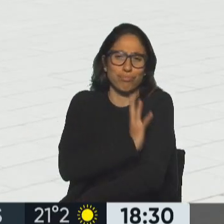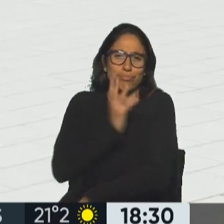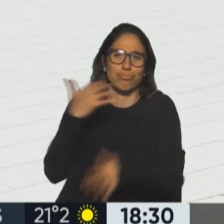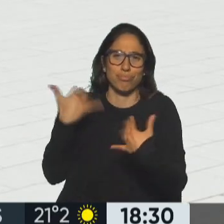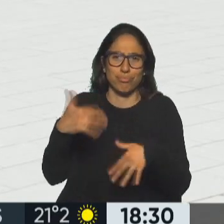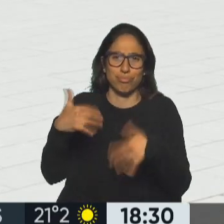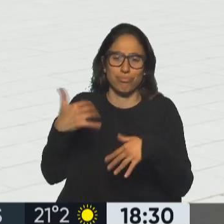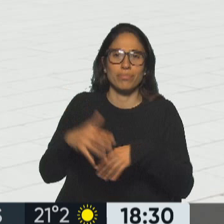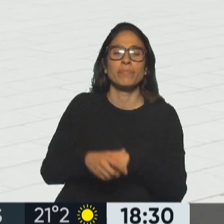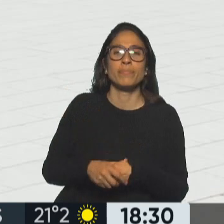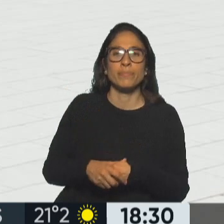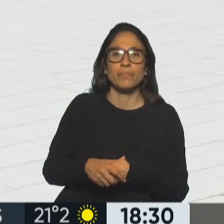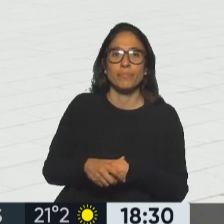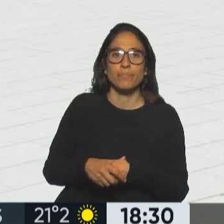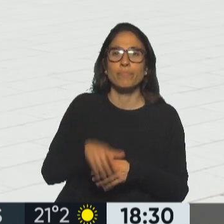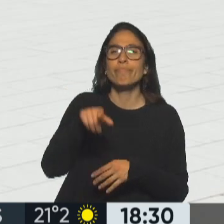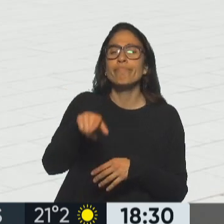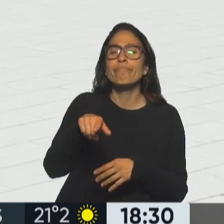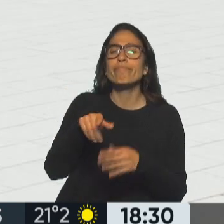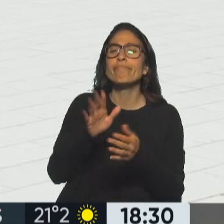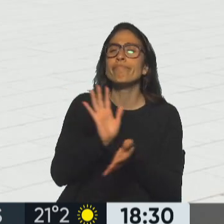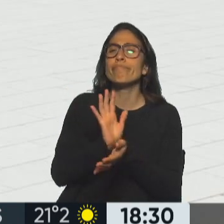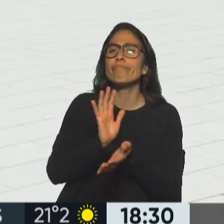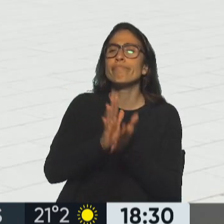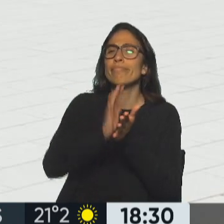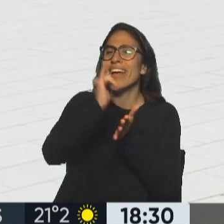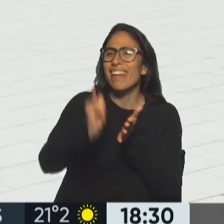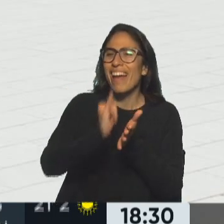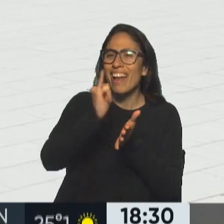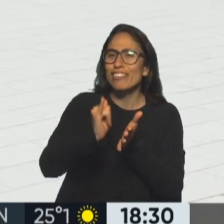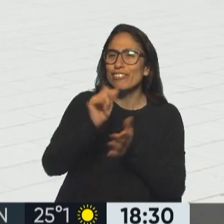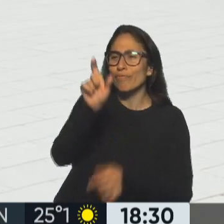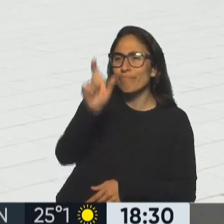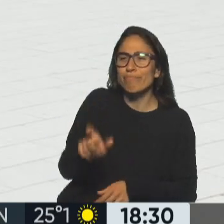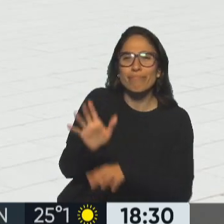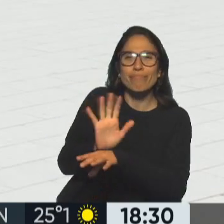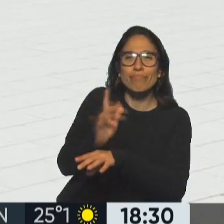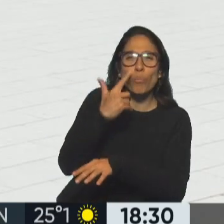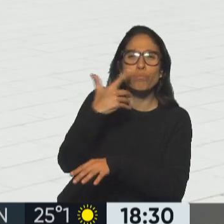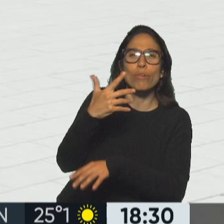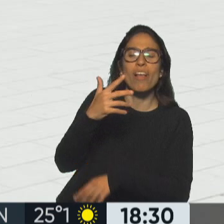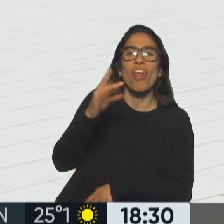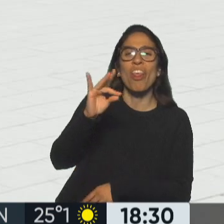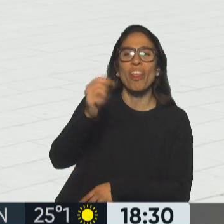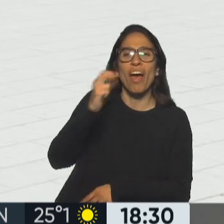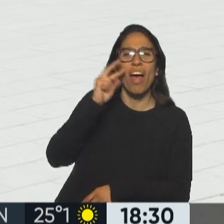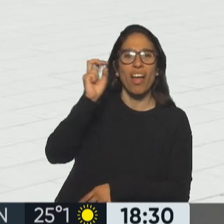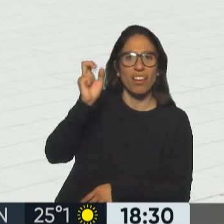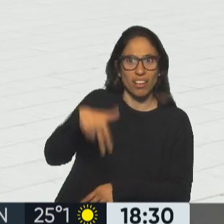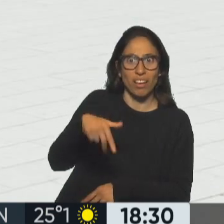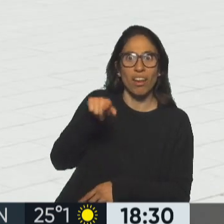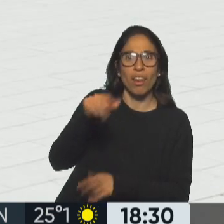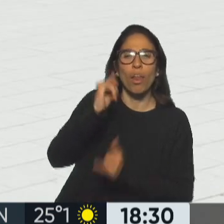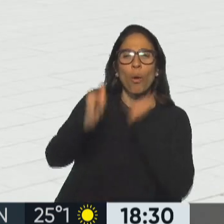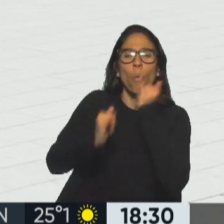spot de apertura que tiene la narración de Ricardo Darín, con mucho compromiso y con mucha vehemencia, contando sobre el valor